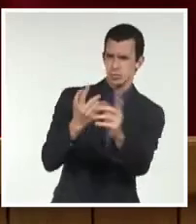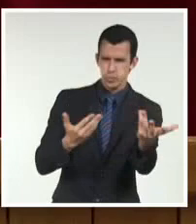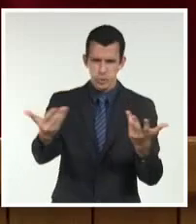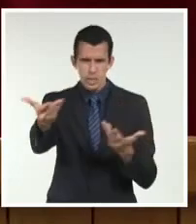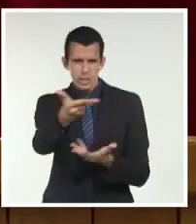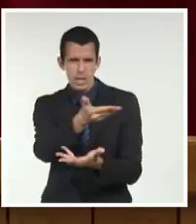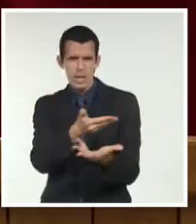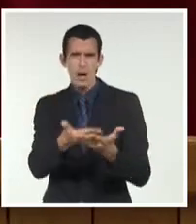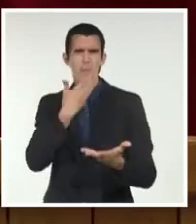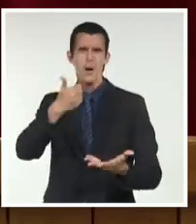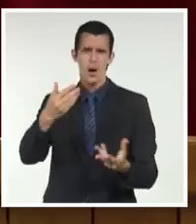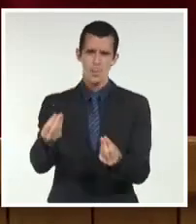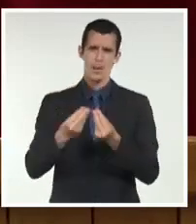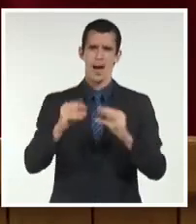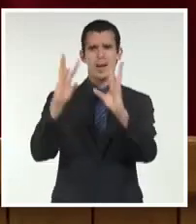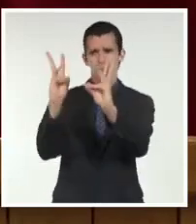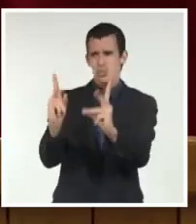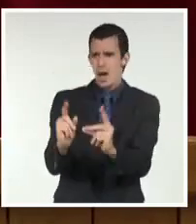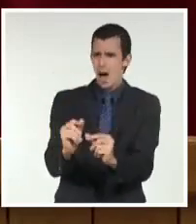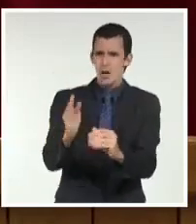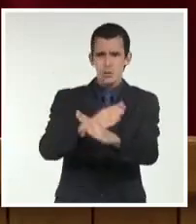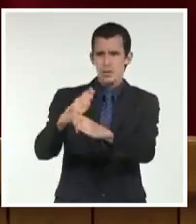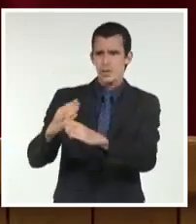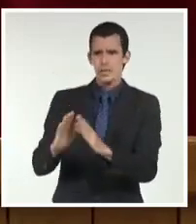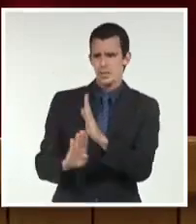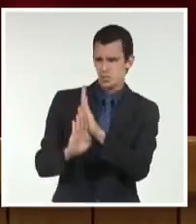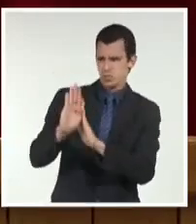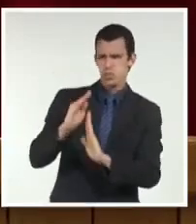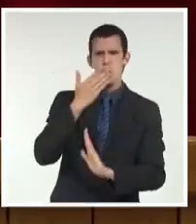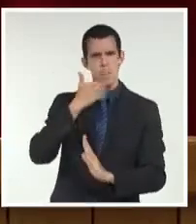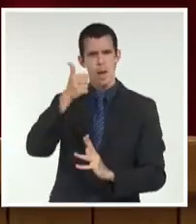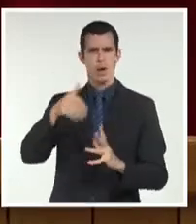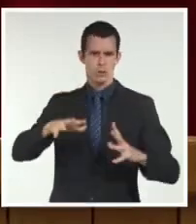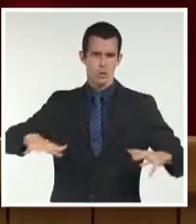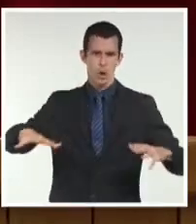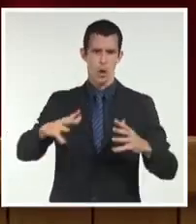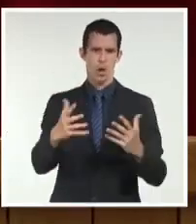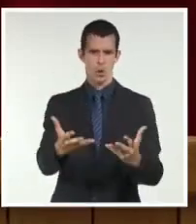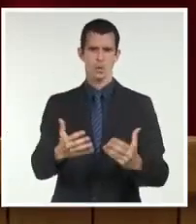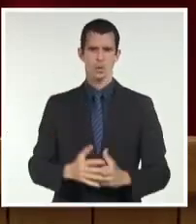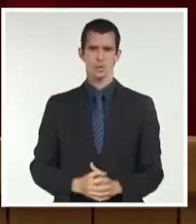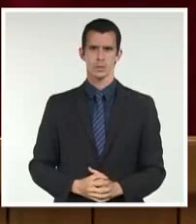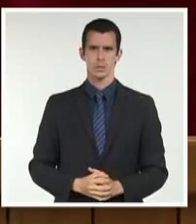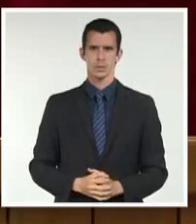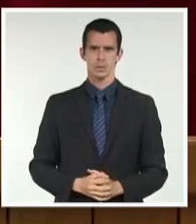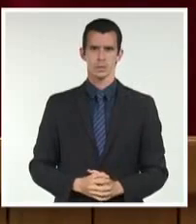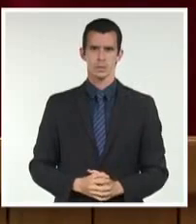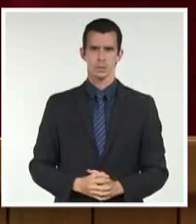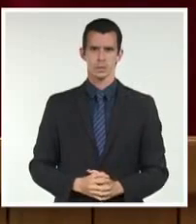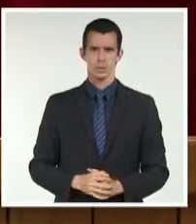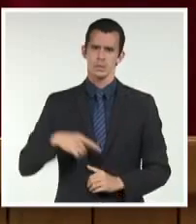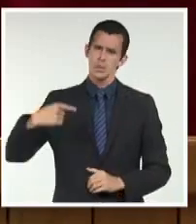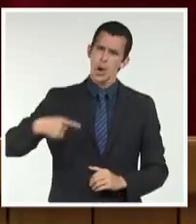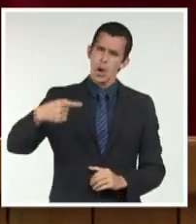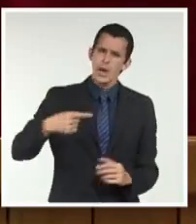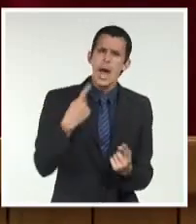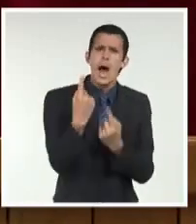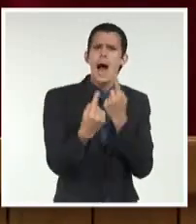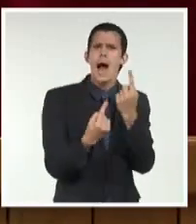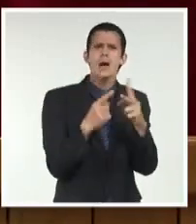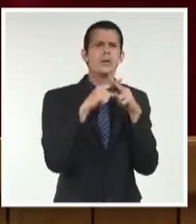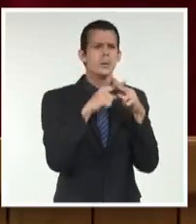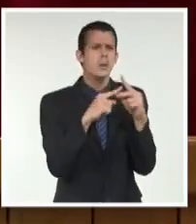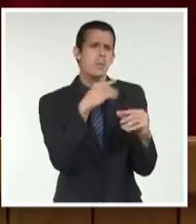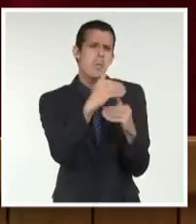en resultados. Insistir en la interminable tarea de arrancarle un pedazo a los problemas cada día es el